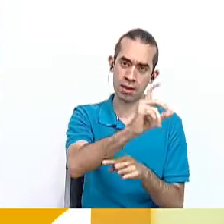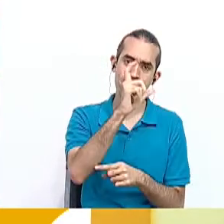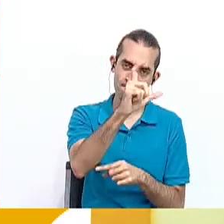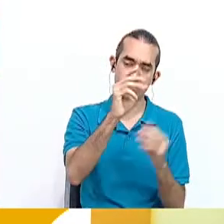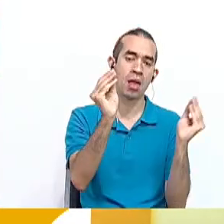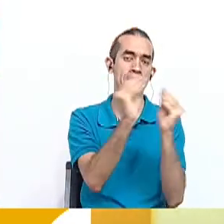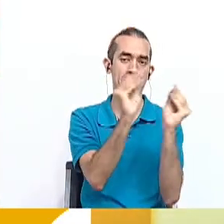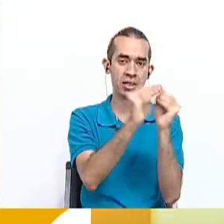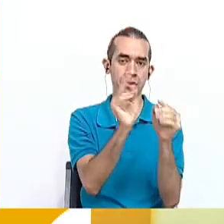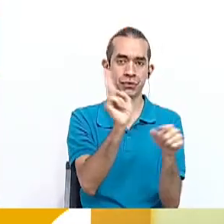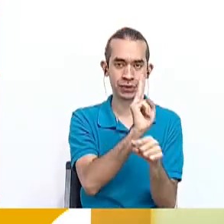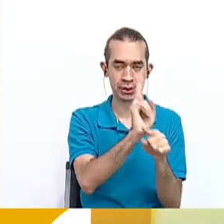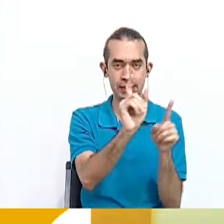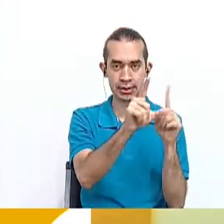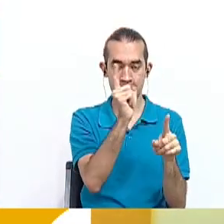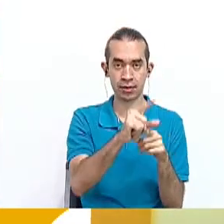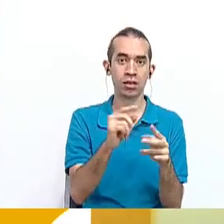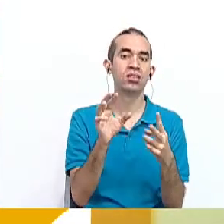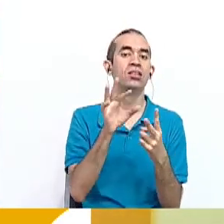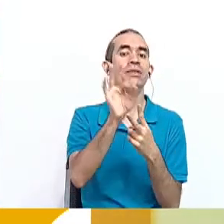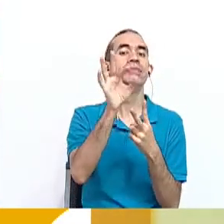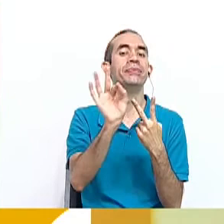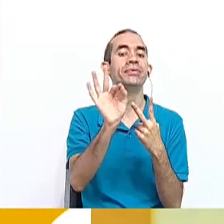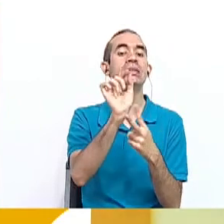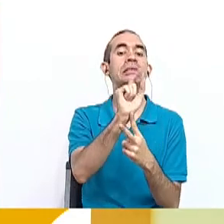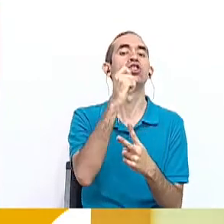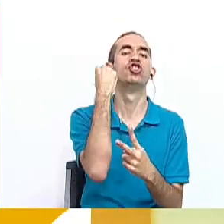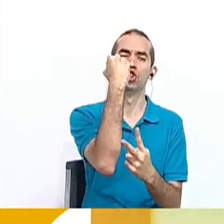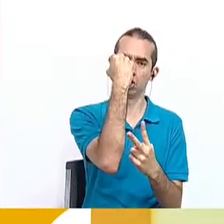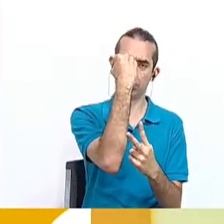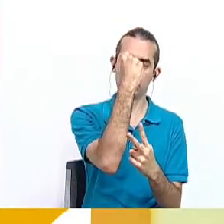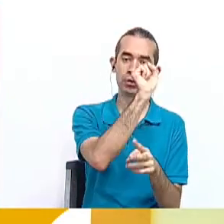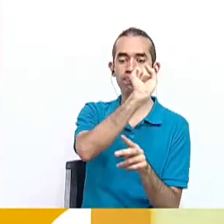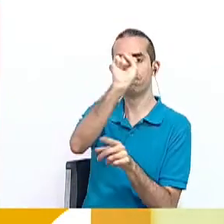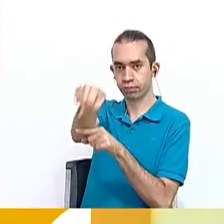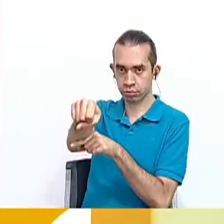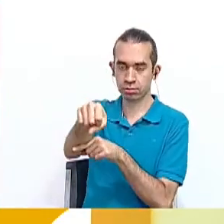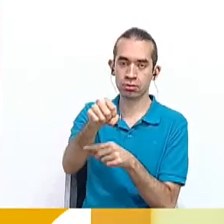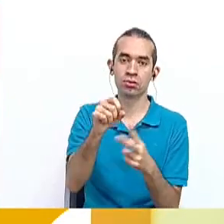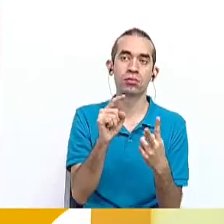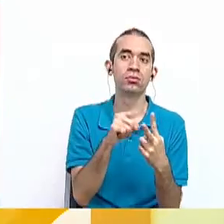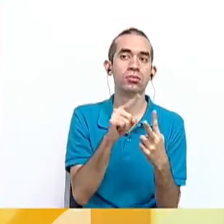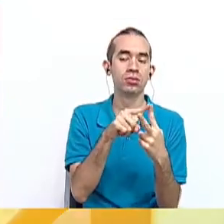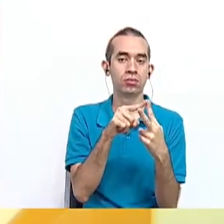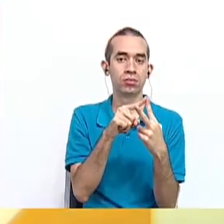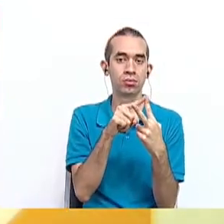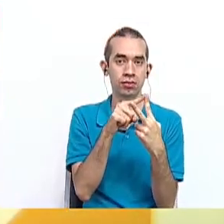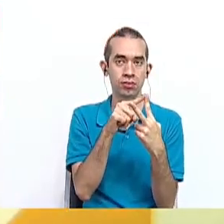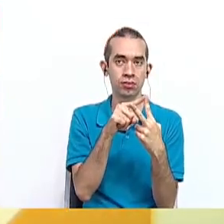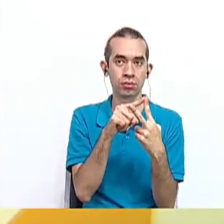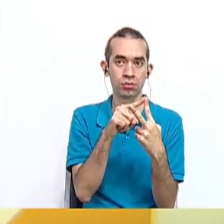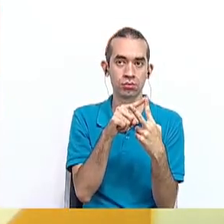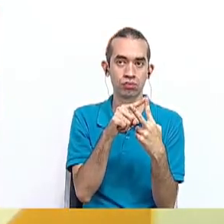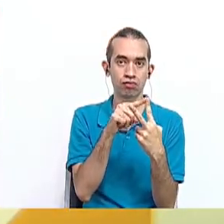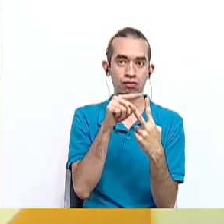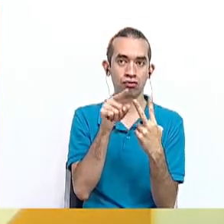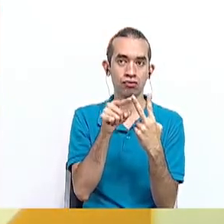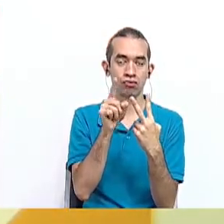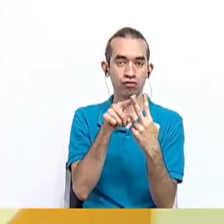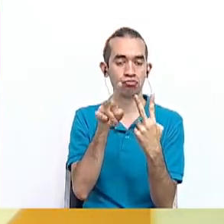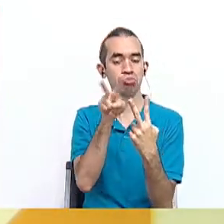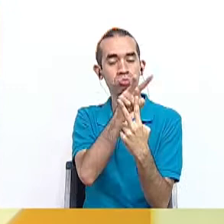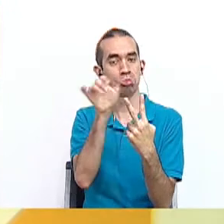más, pero el dominante va a ser letra mayúscula. ¿Qué sucede cuando estas letras mayúsculas se